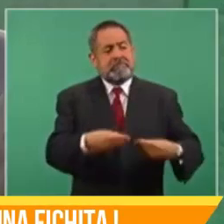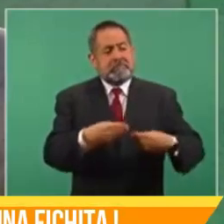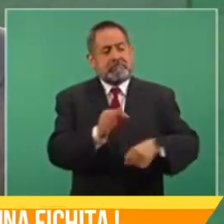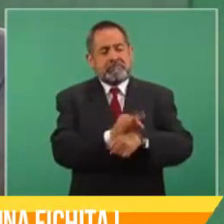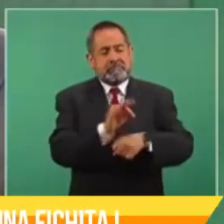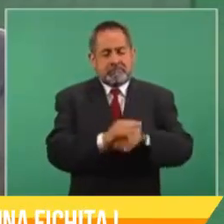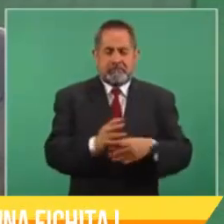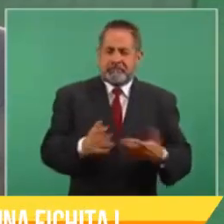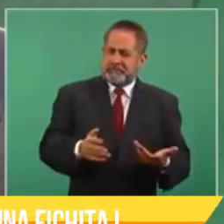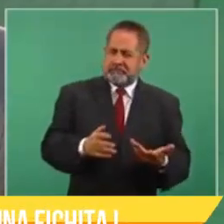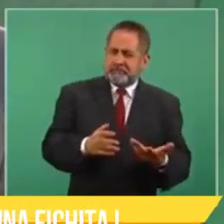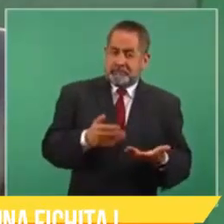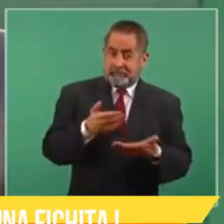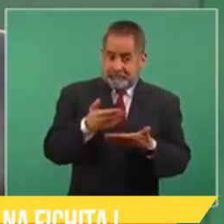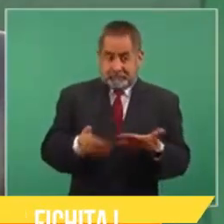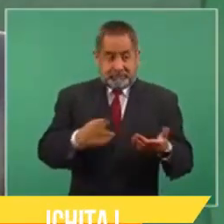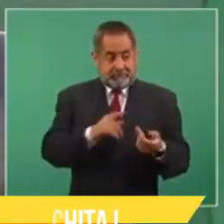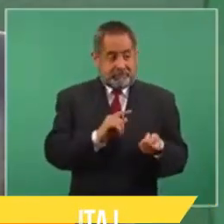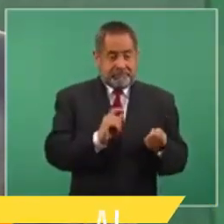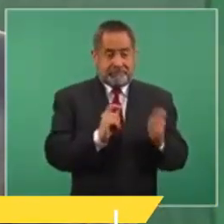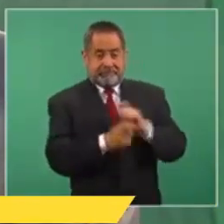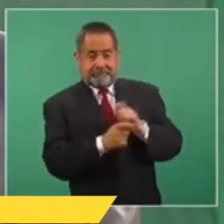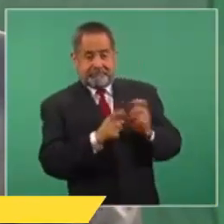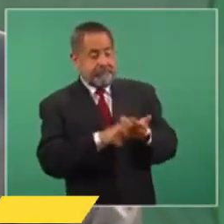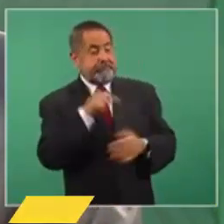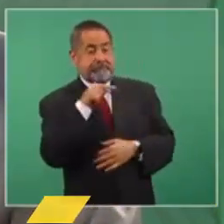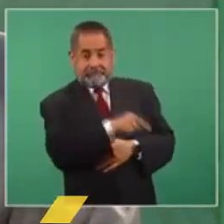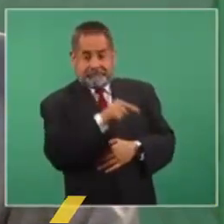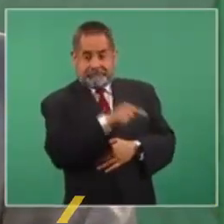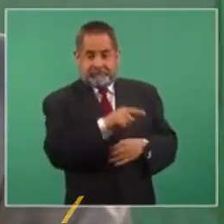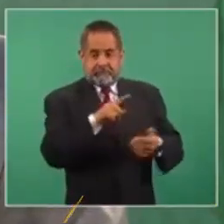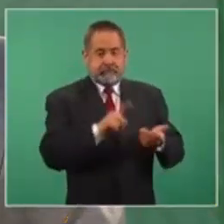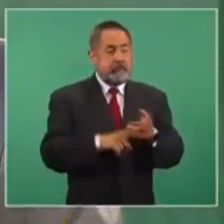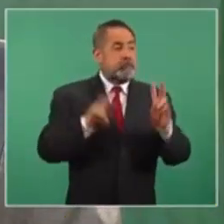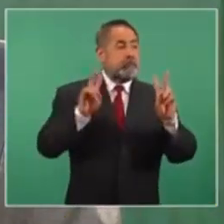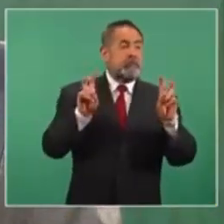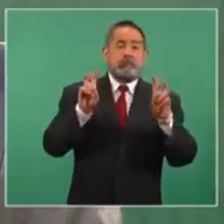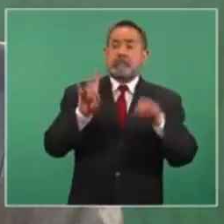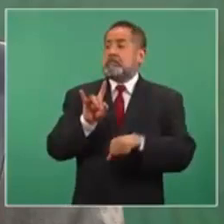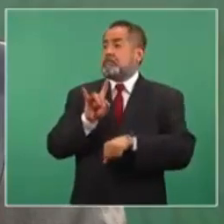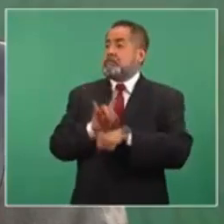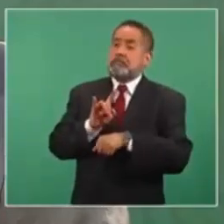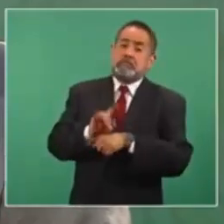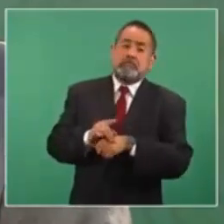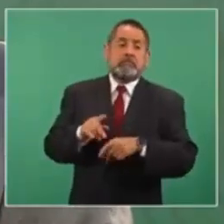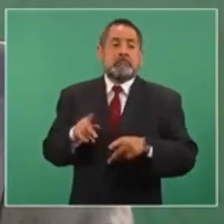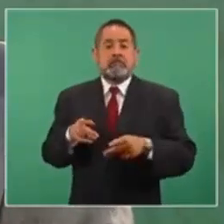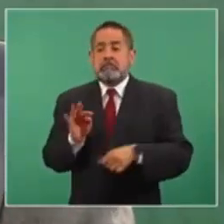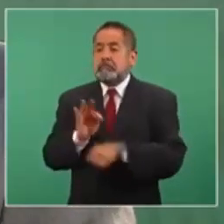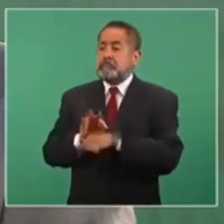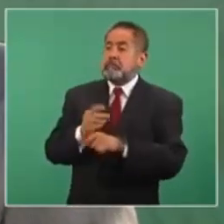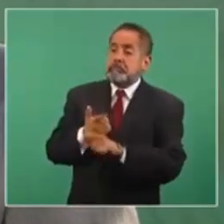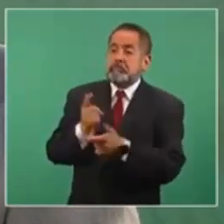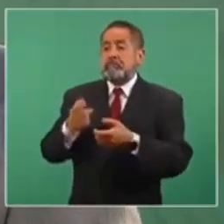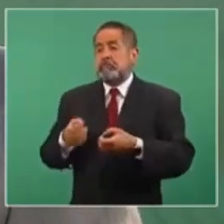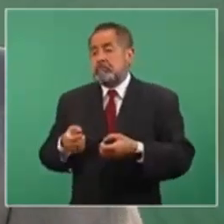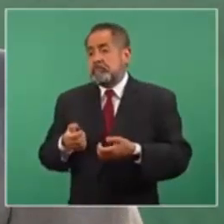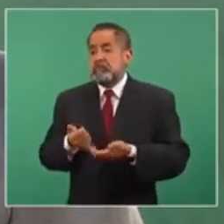se convierte en paladín de las libertades y de la